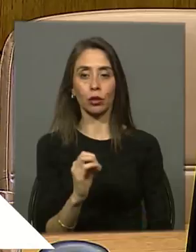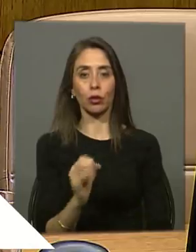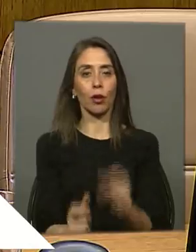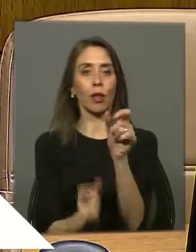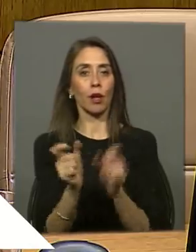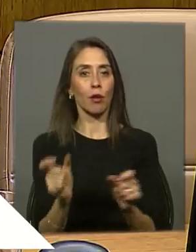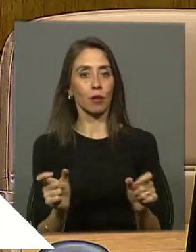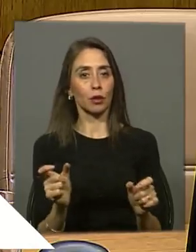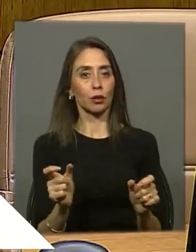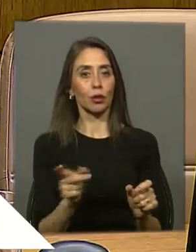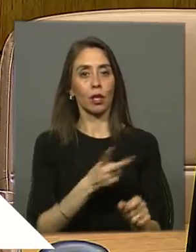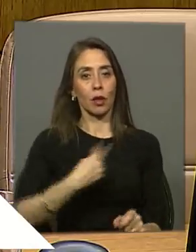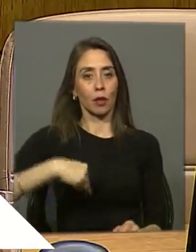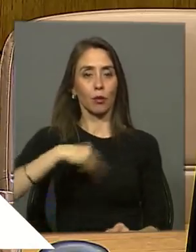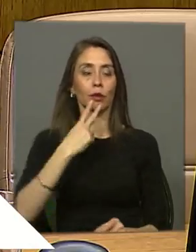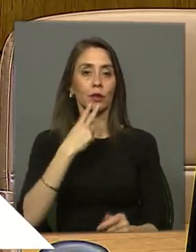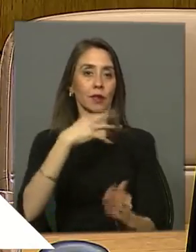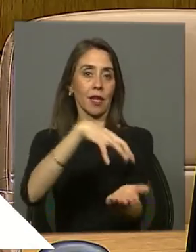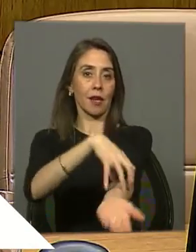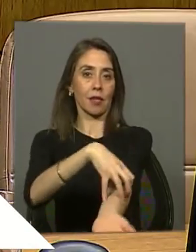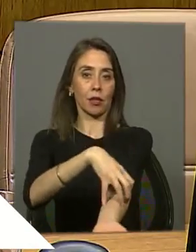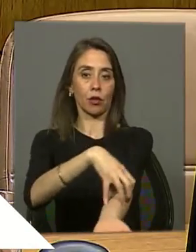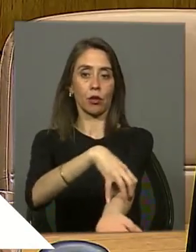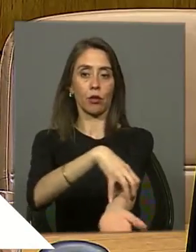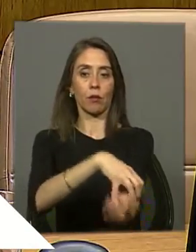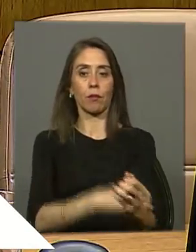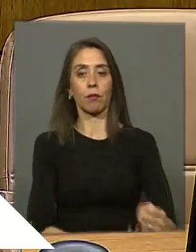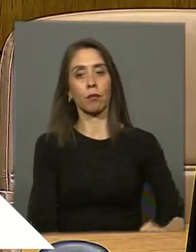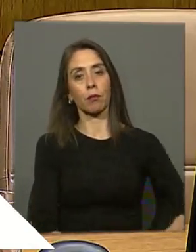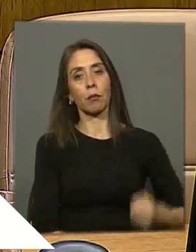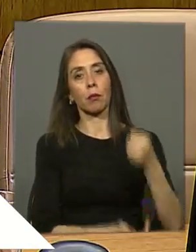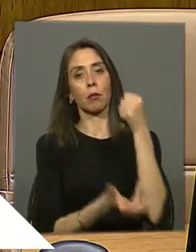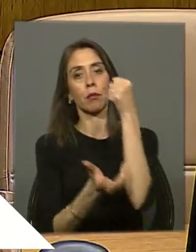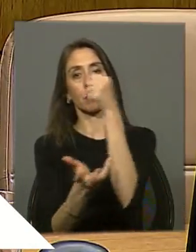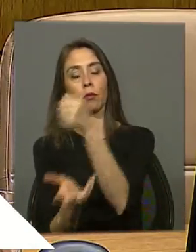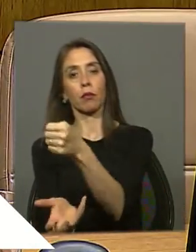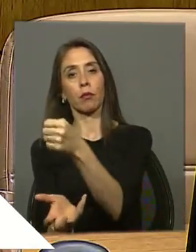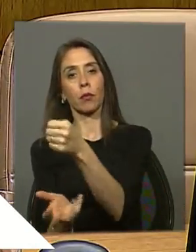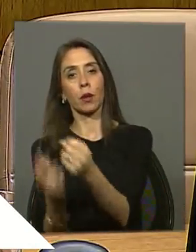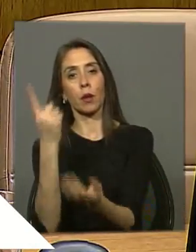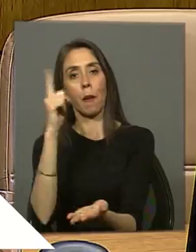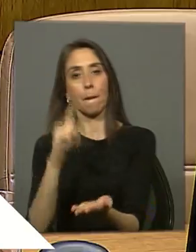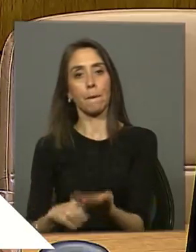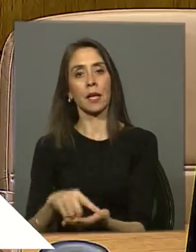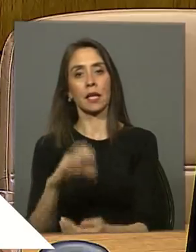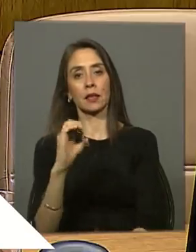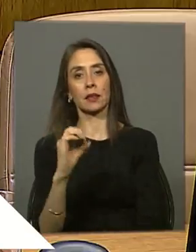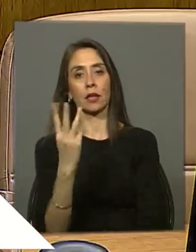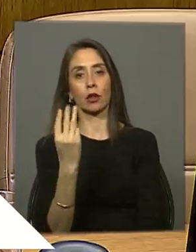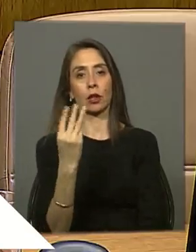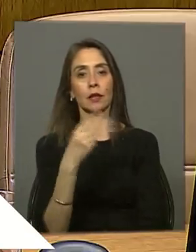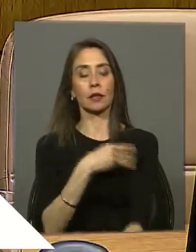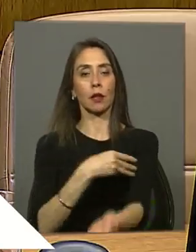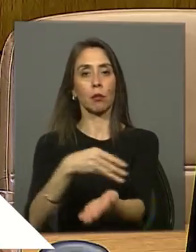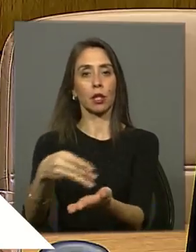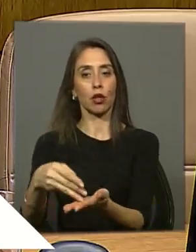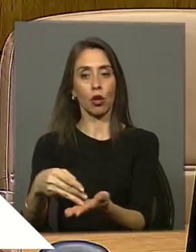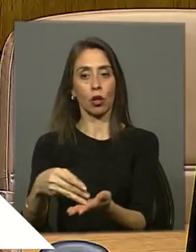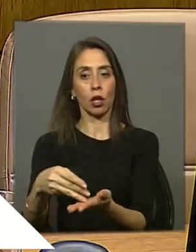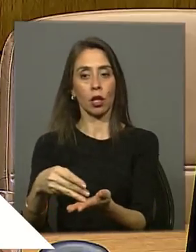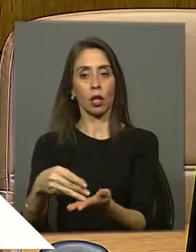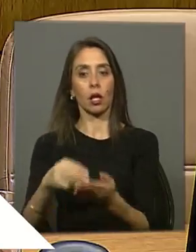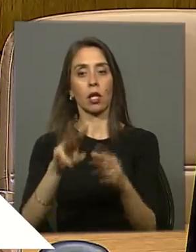población de nuestra región se le asignó sólo 1.013 millones es decir